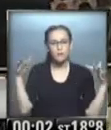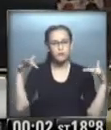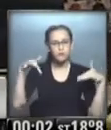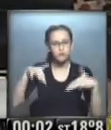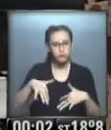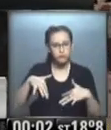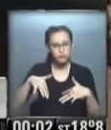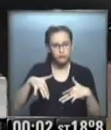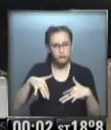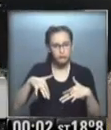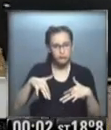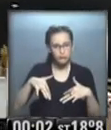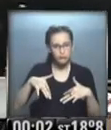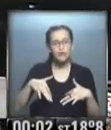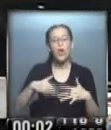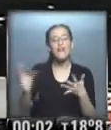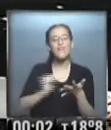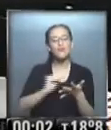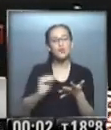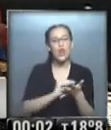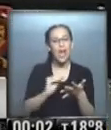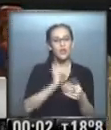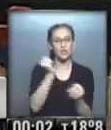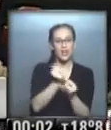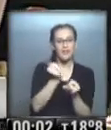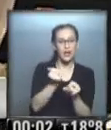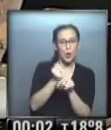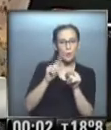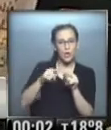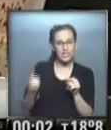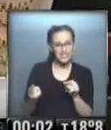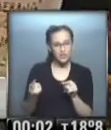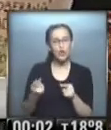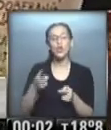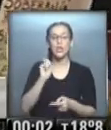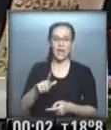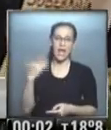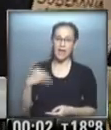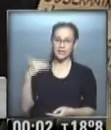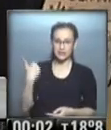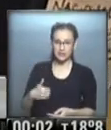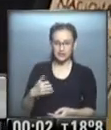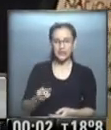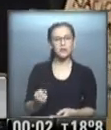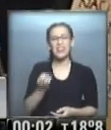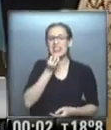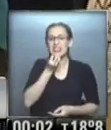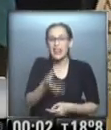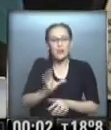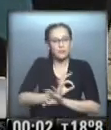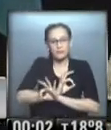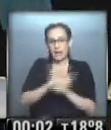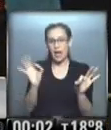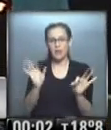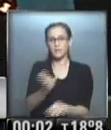lugar distintos funcionarios de la actividad política del país. Ninguno de ellos hizo declaraciones en